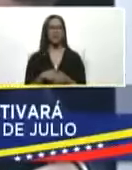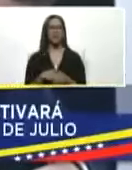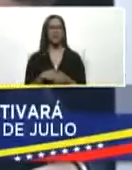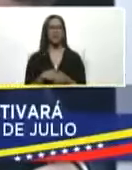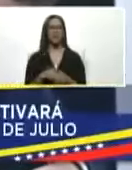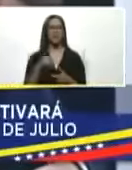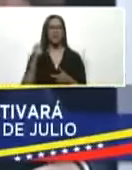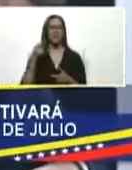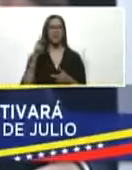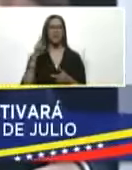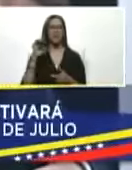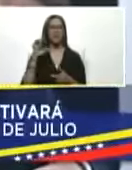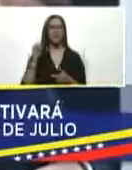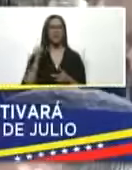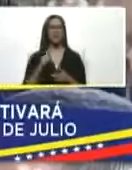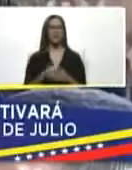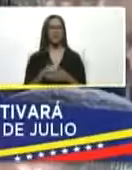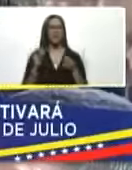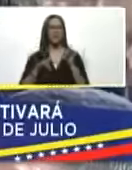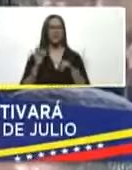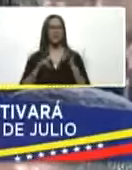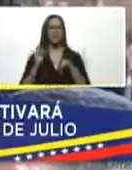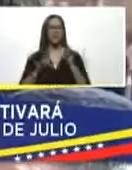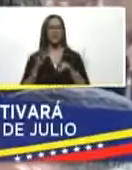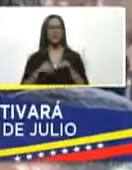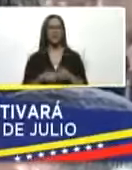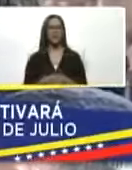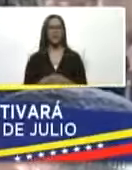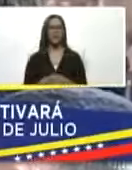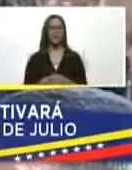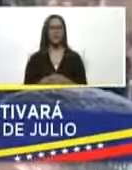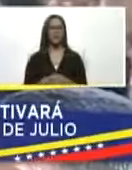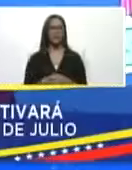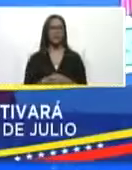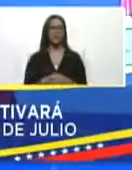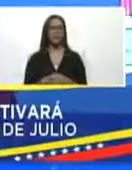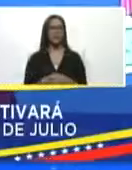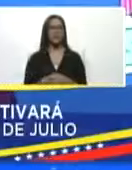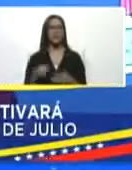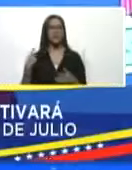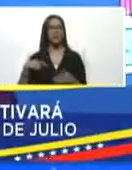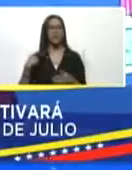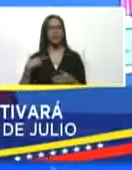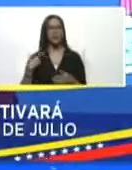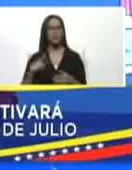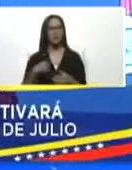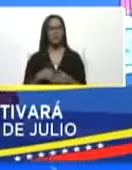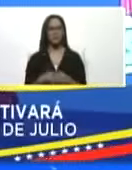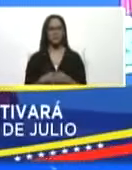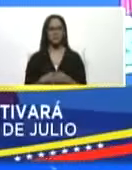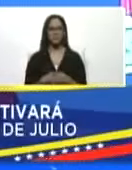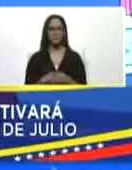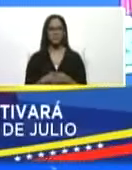y Grecia, secretarias ejecutivas. Y vamos a tener